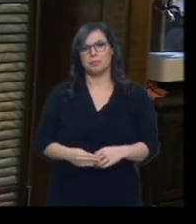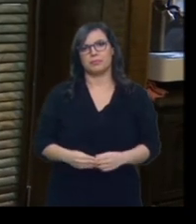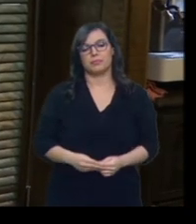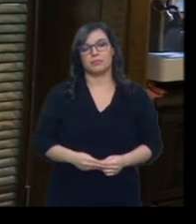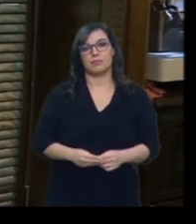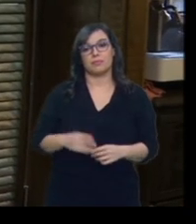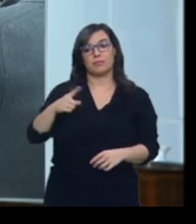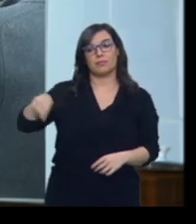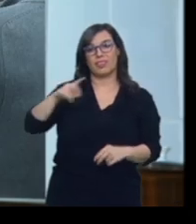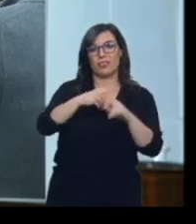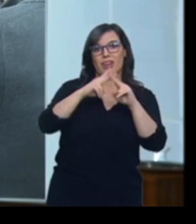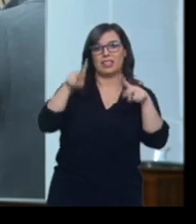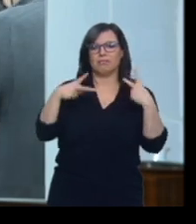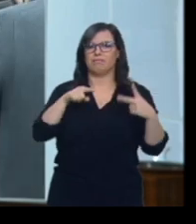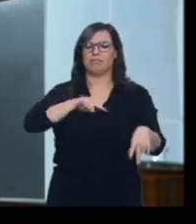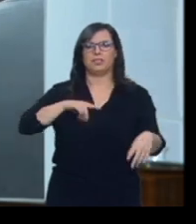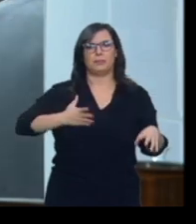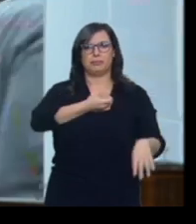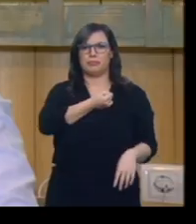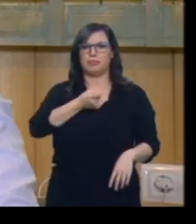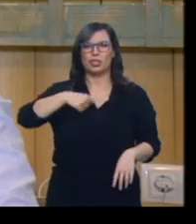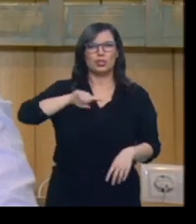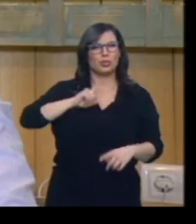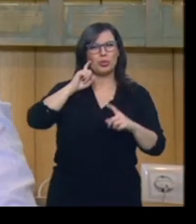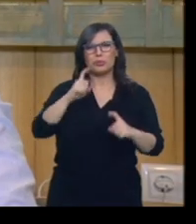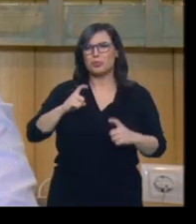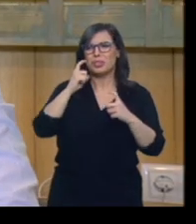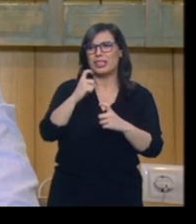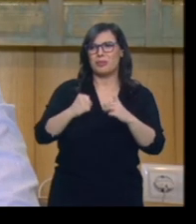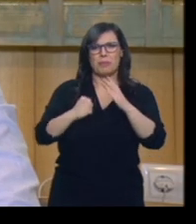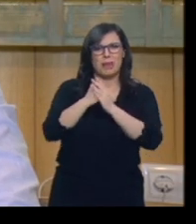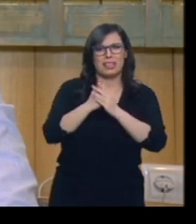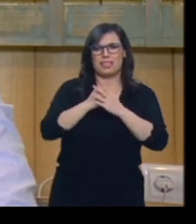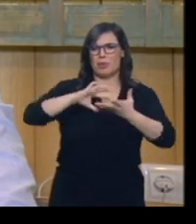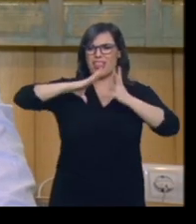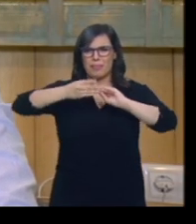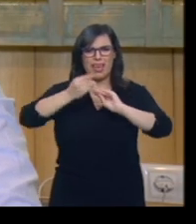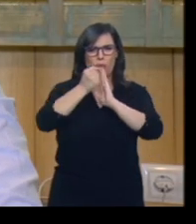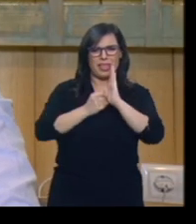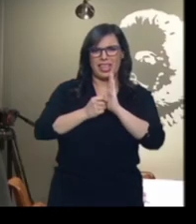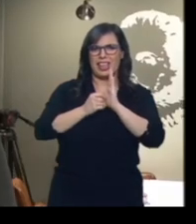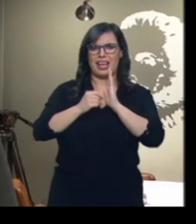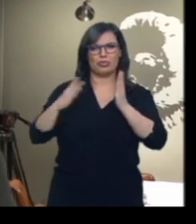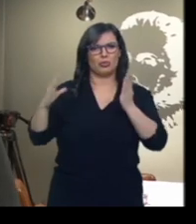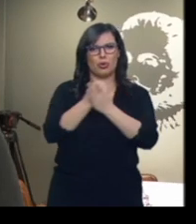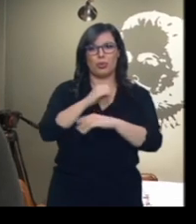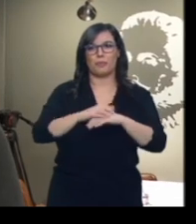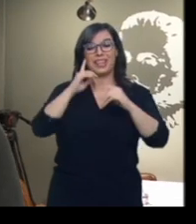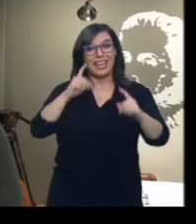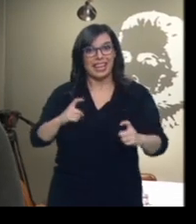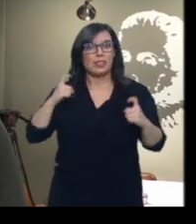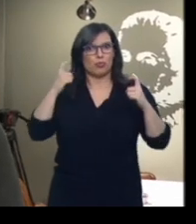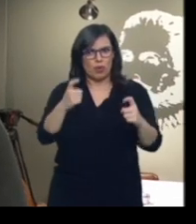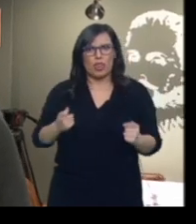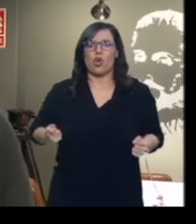La hostelería se siente defraudada. Hemos hecho lo que hemos podido, hemos adaptado todas las medidas que hemos podido. Con el esfuerzo que supone y